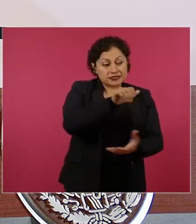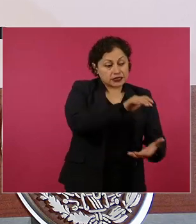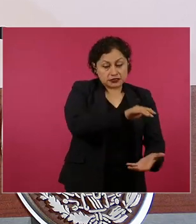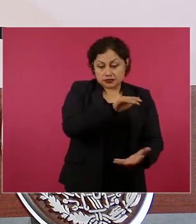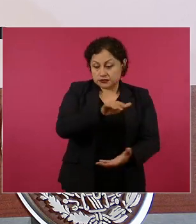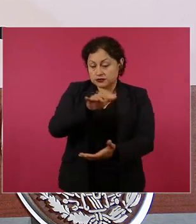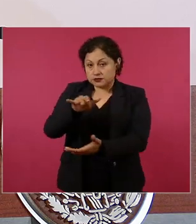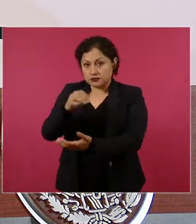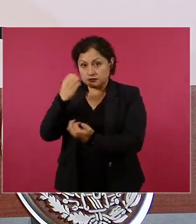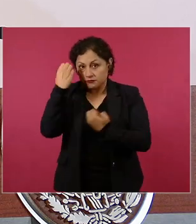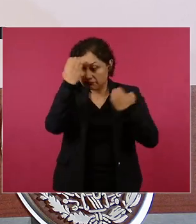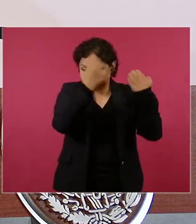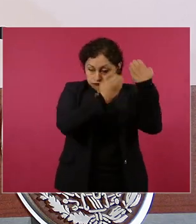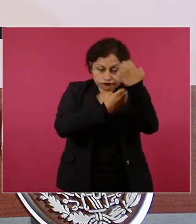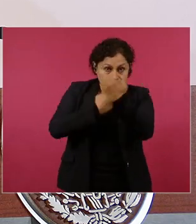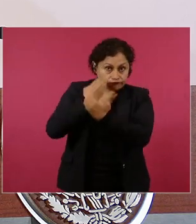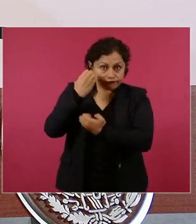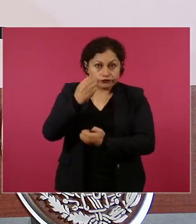total estaban